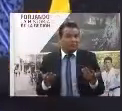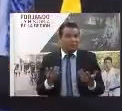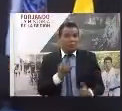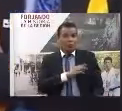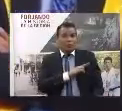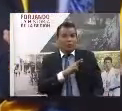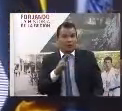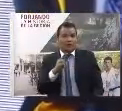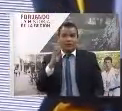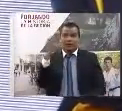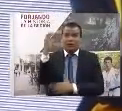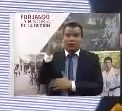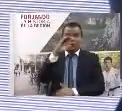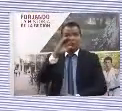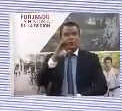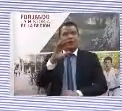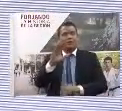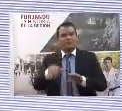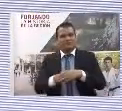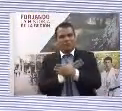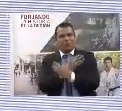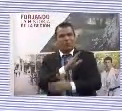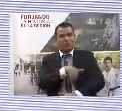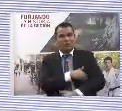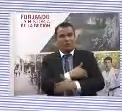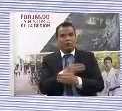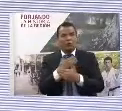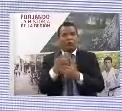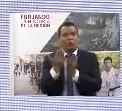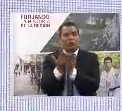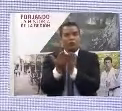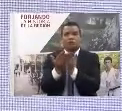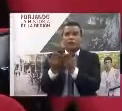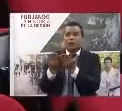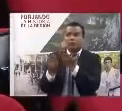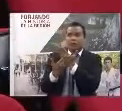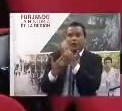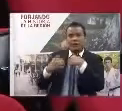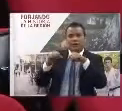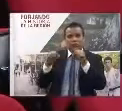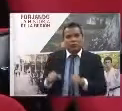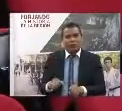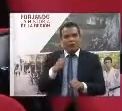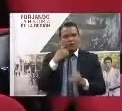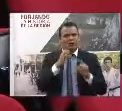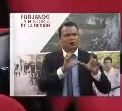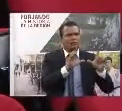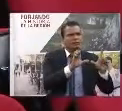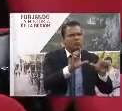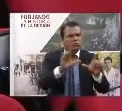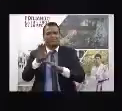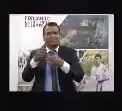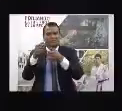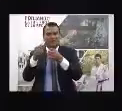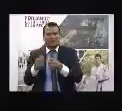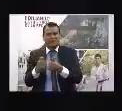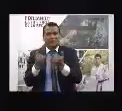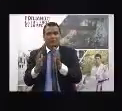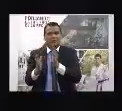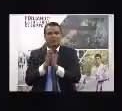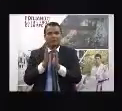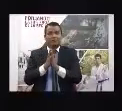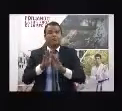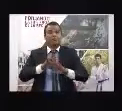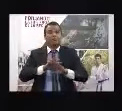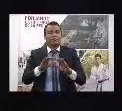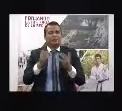por autorización del Ministerio de Educación Nacional, la Universidad del Valle confiere los títulos de. Continuamos